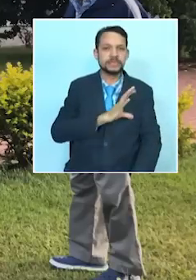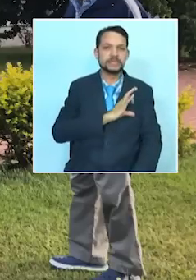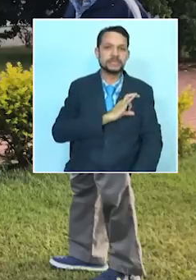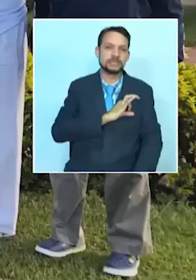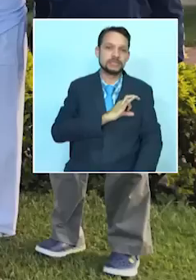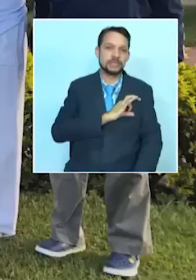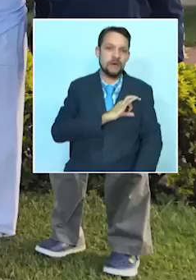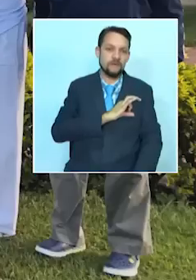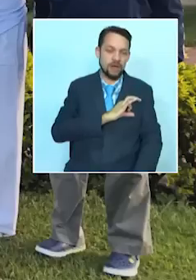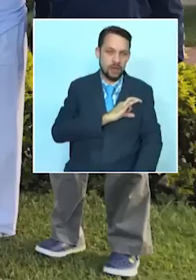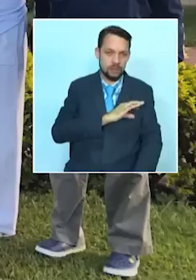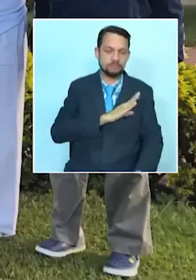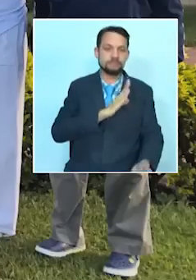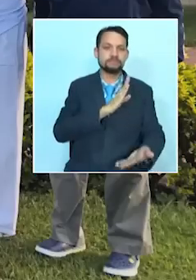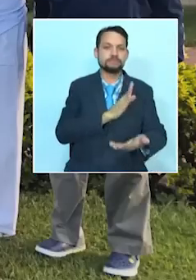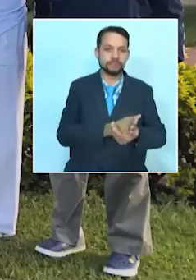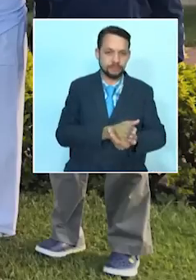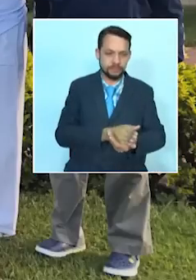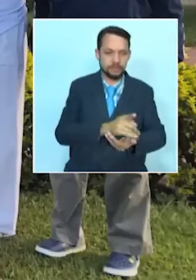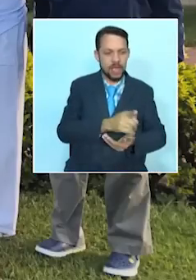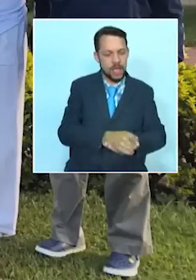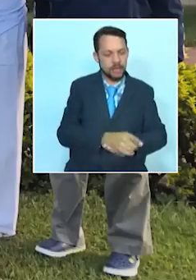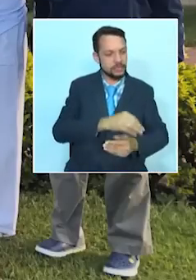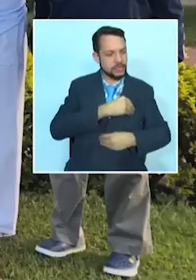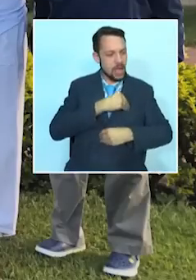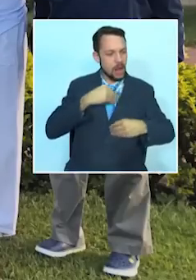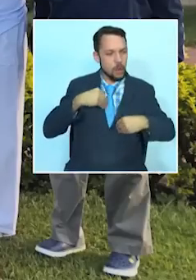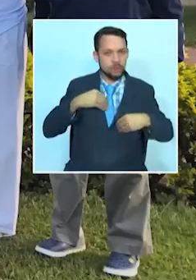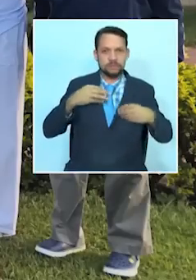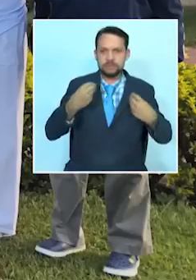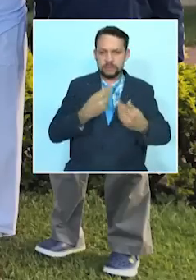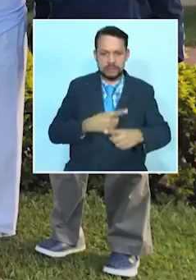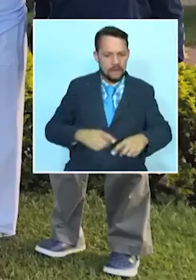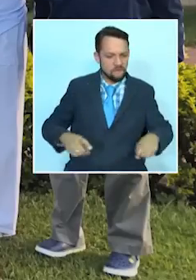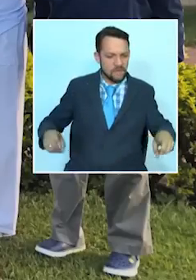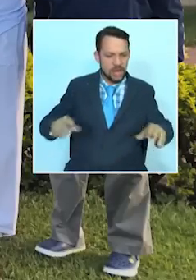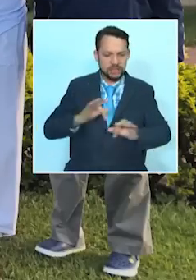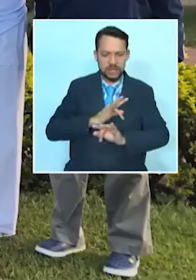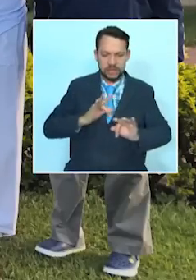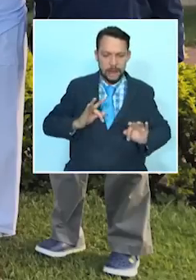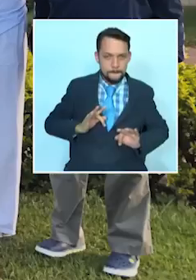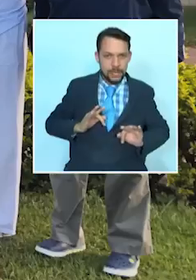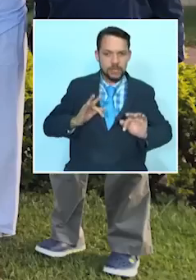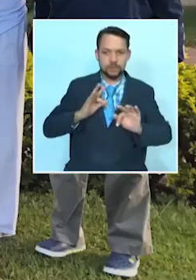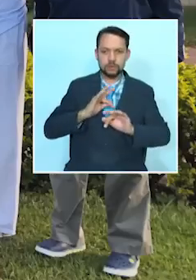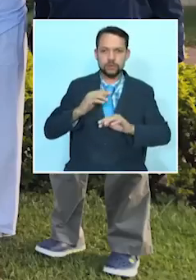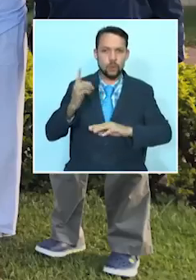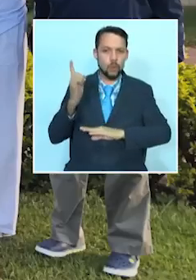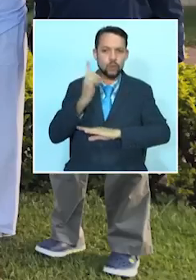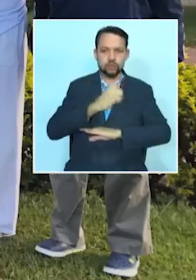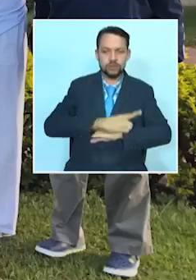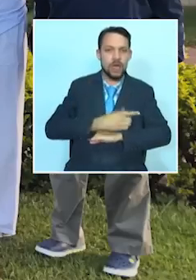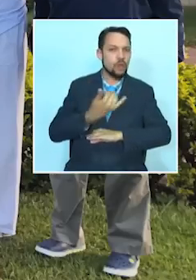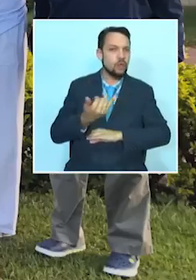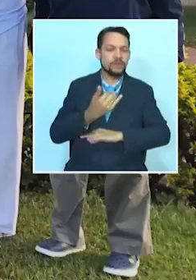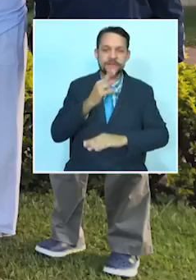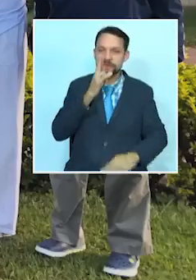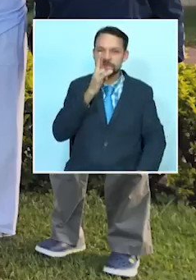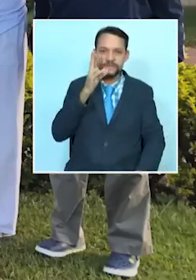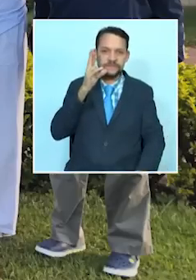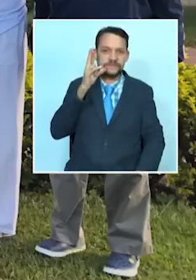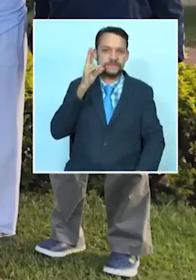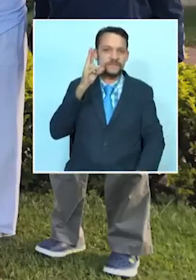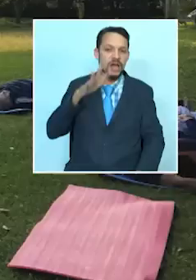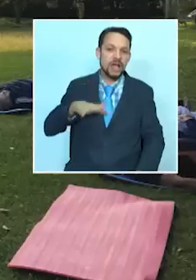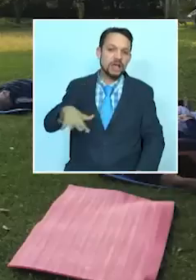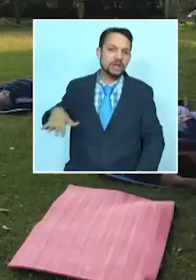o este fin de semana volverá el otro eh dentro de 15 días el día para tu salud es en un sitio Campestre que es el parque de la